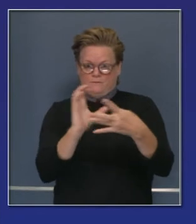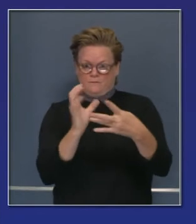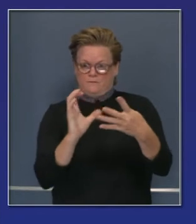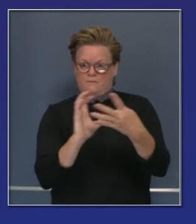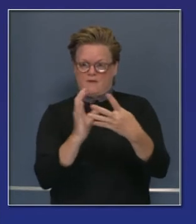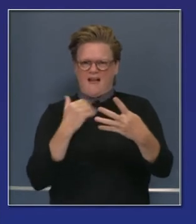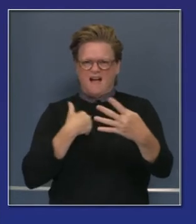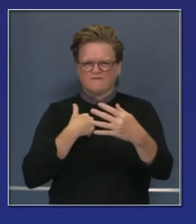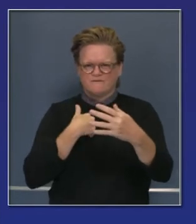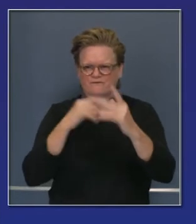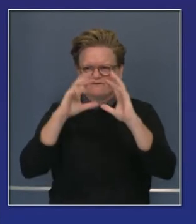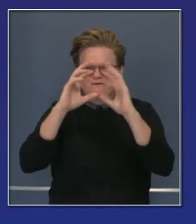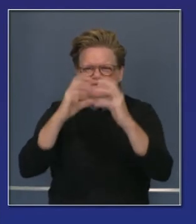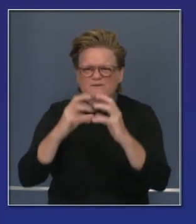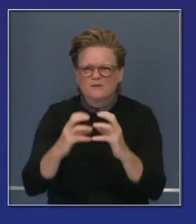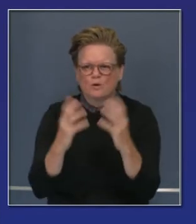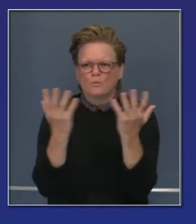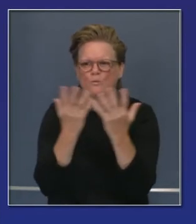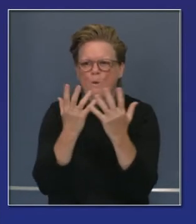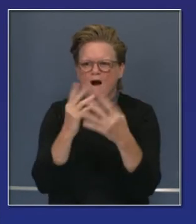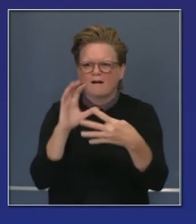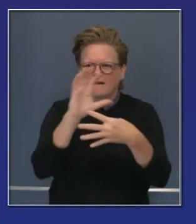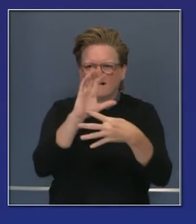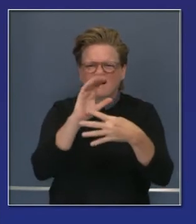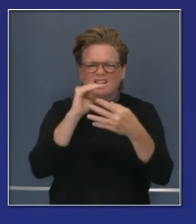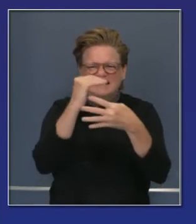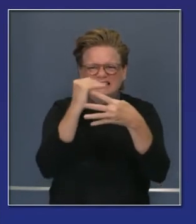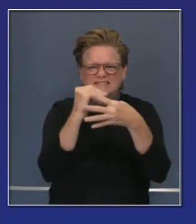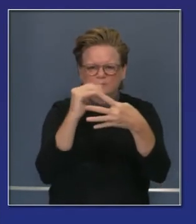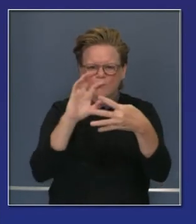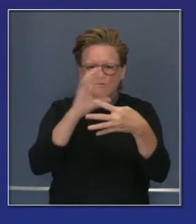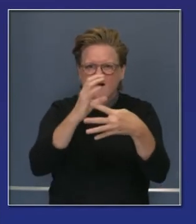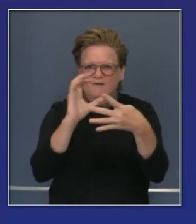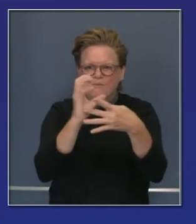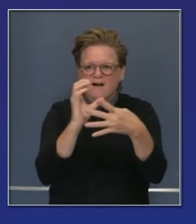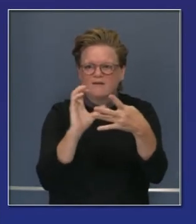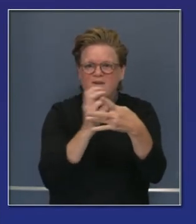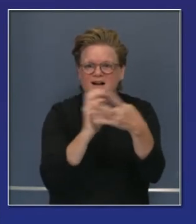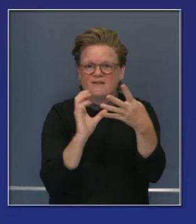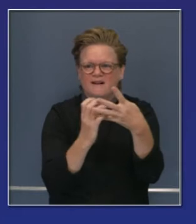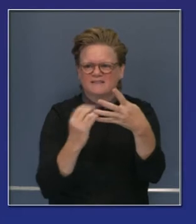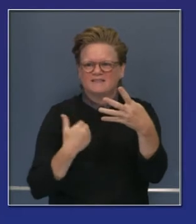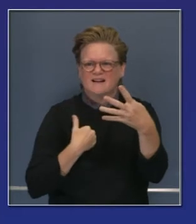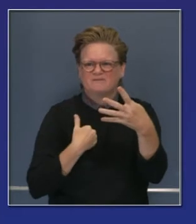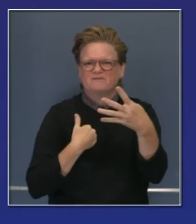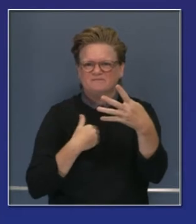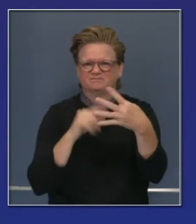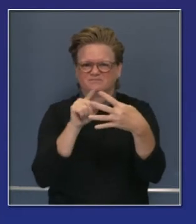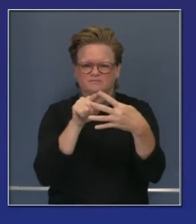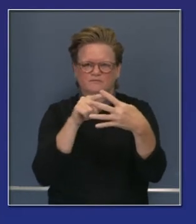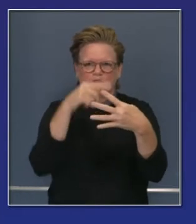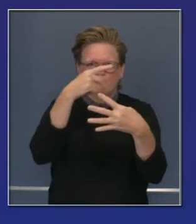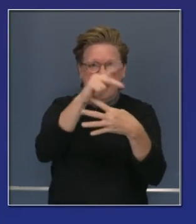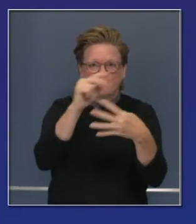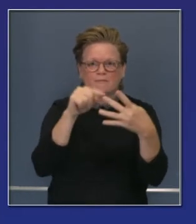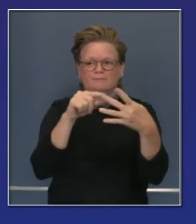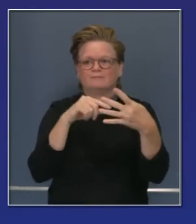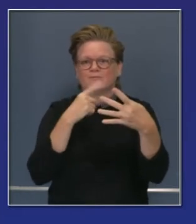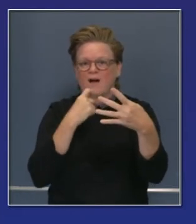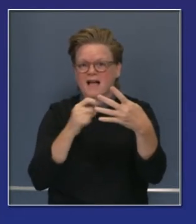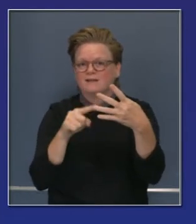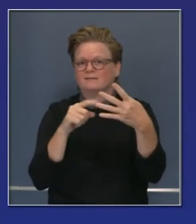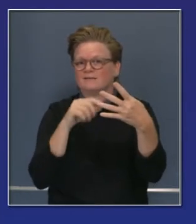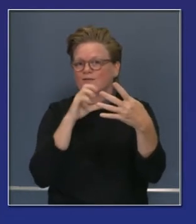estamos utilizándolas ahora para ayudarnos a sobreponernos a esta temporada de influenza que viene próximamente, al lidiar